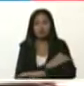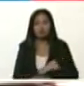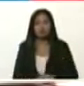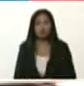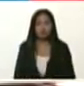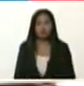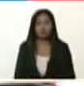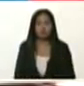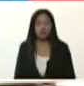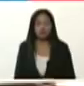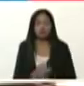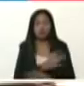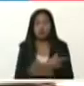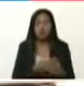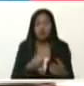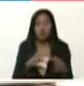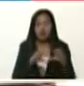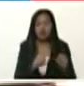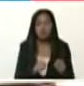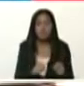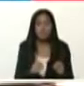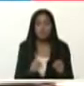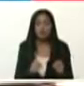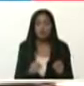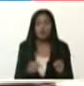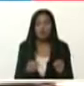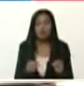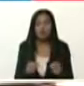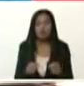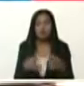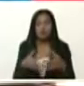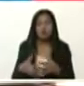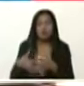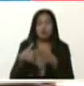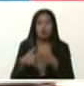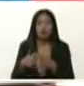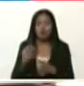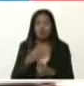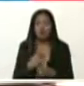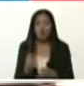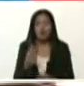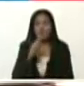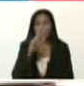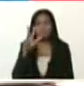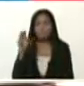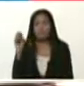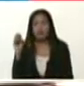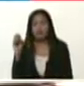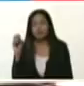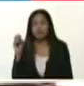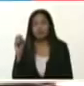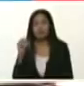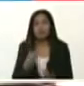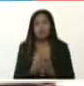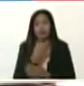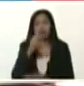al imperialismo norteamericano. Por eso no quisieron medirse el 20 de mayo del 2018.